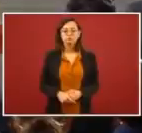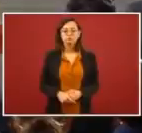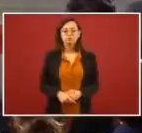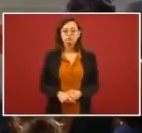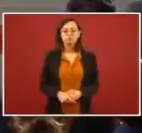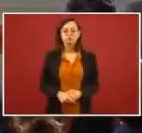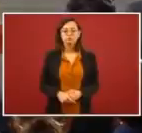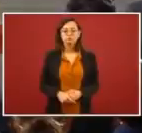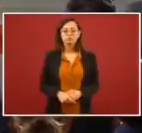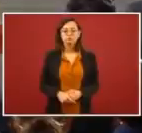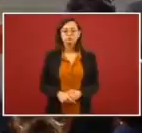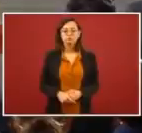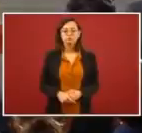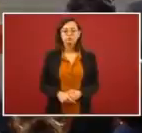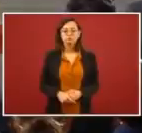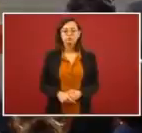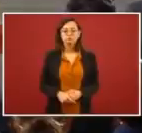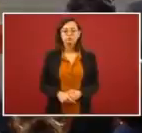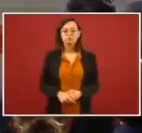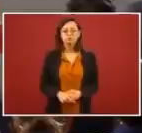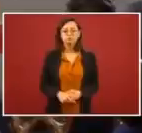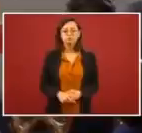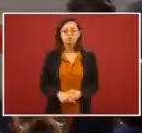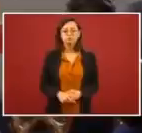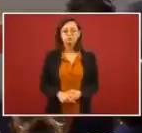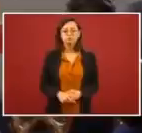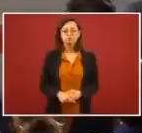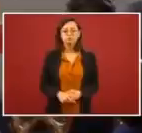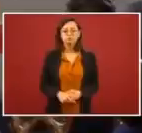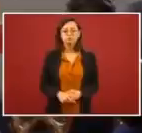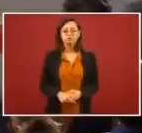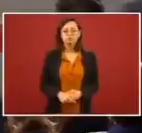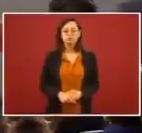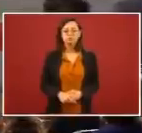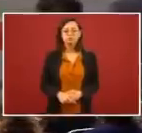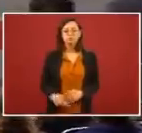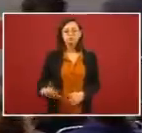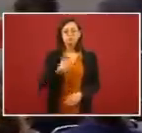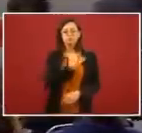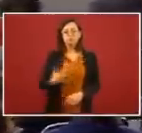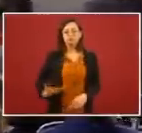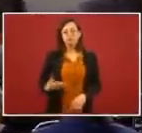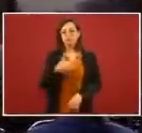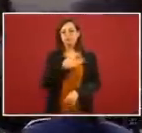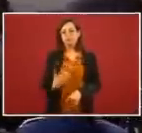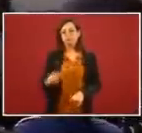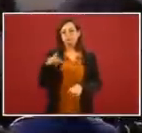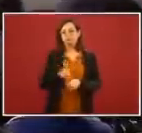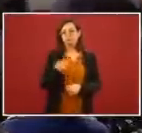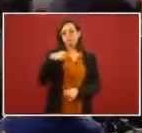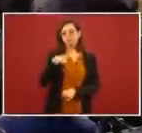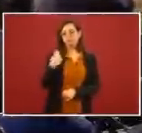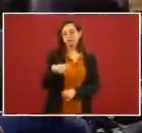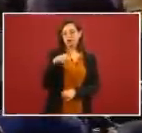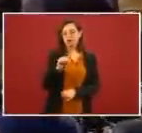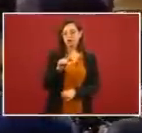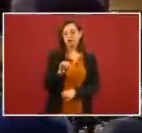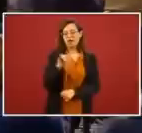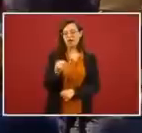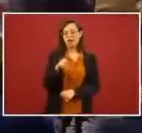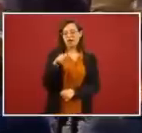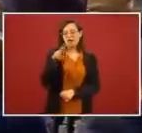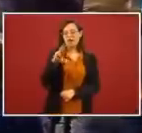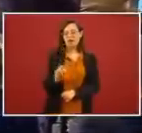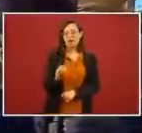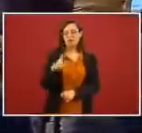reportera, hablando del tema de Interjet, pero es importante cómo responde el presidente. Presidente, buenos días. Alejandra Barriguete, Mexicanos contra la Corrupción. El